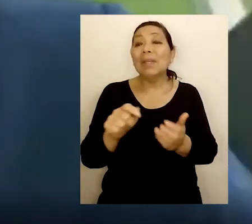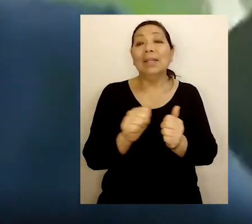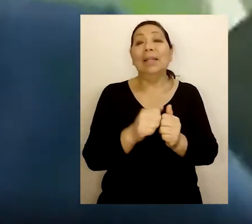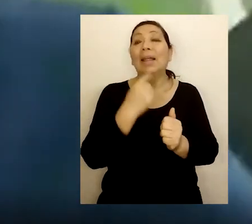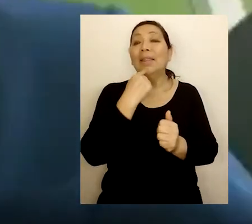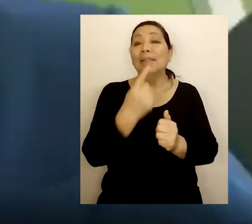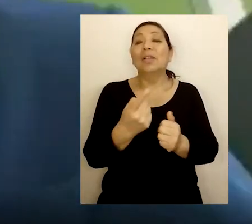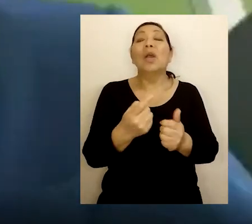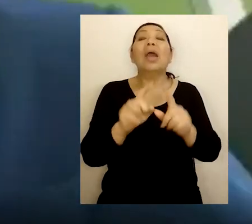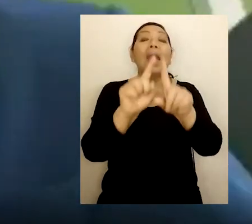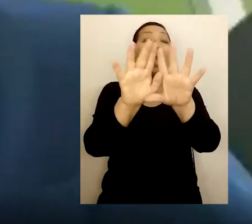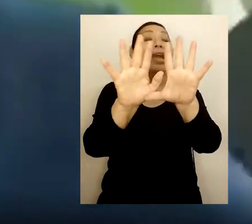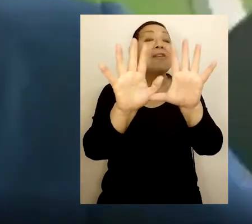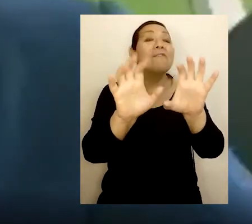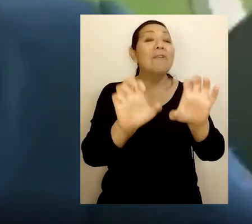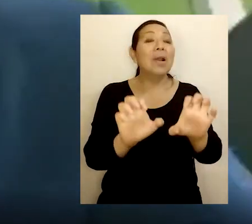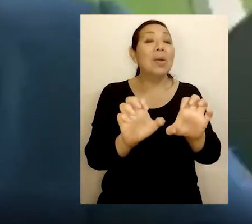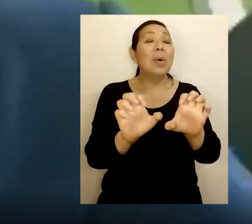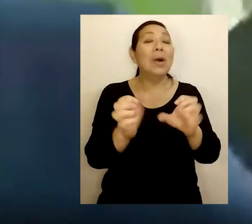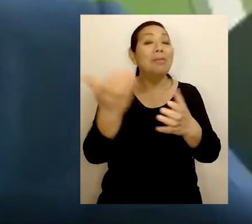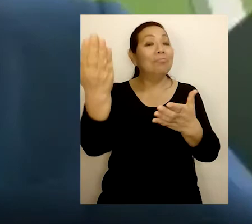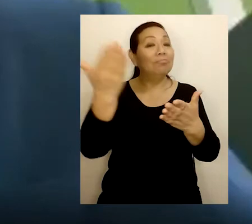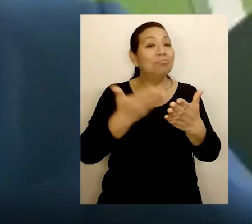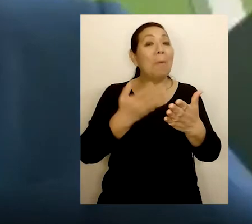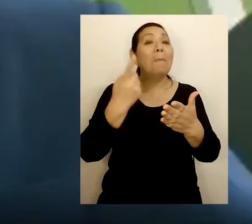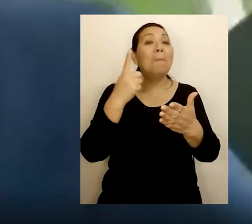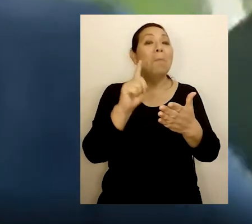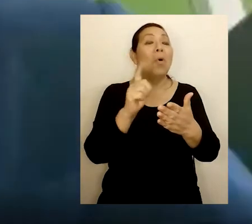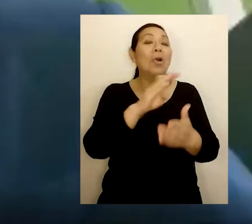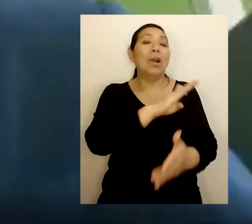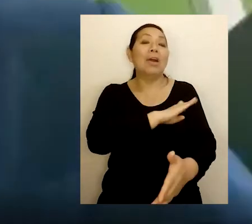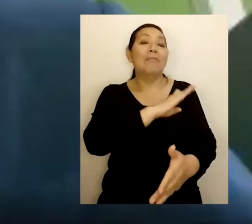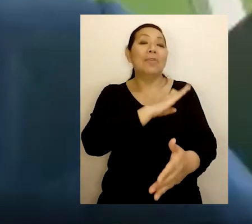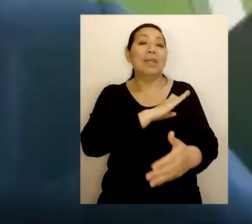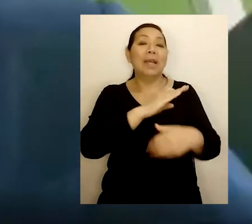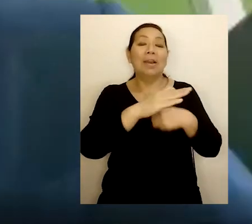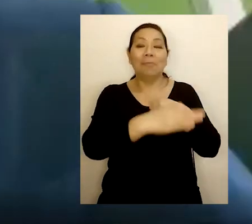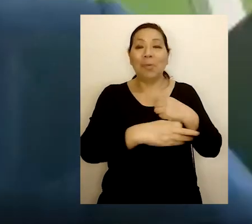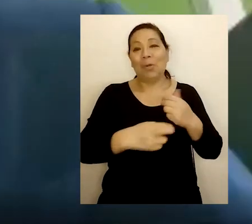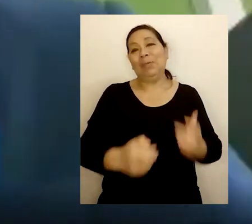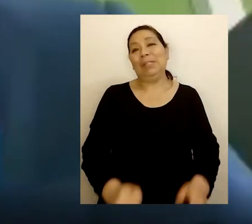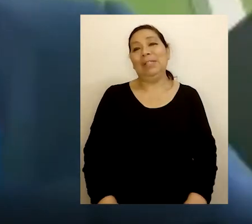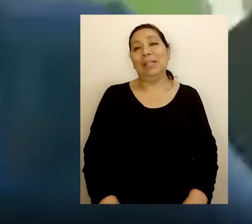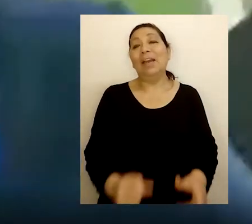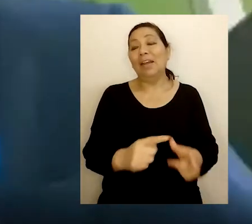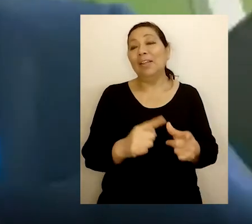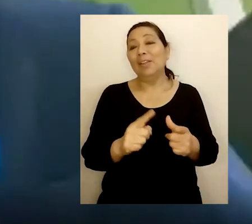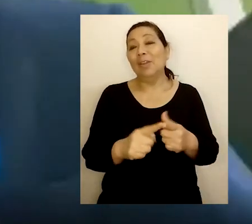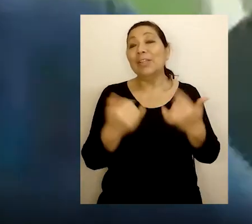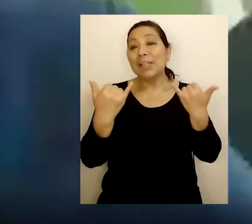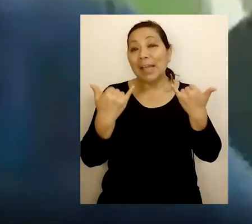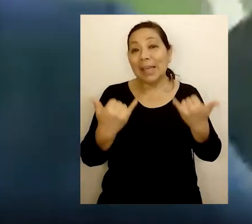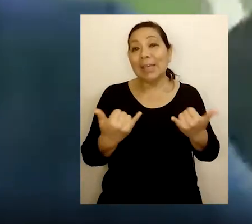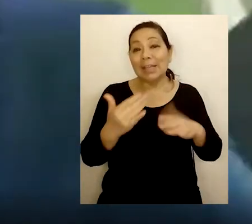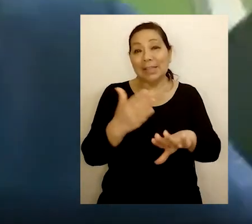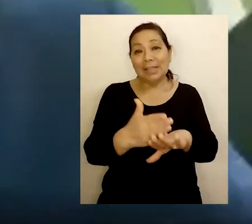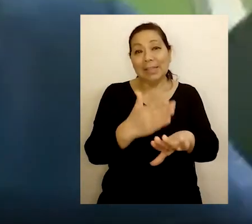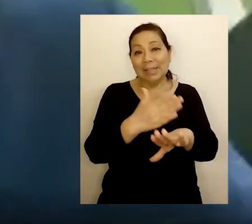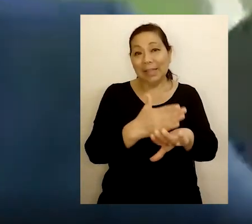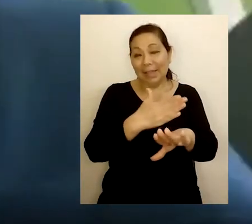se evalúa el recurso de apelación planteado por la Fiscalía Provincial. Entonces, en este